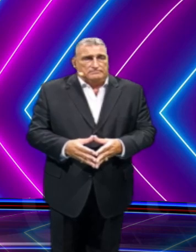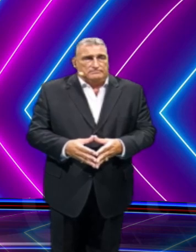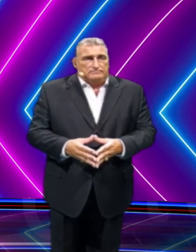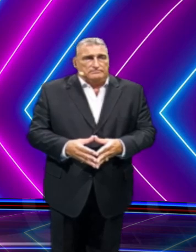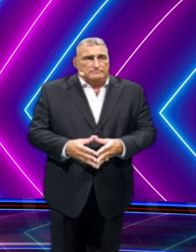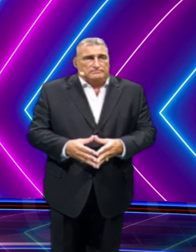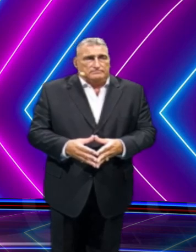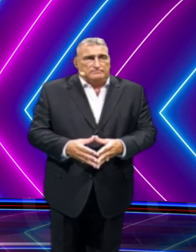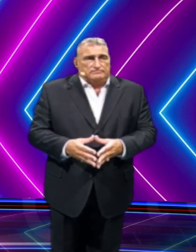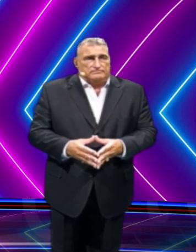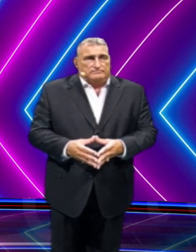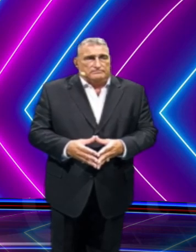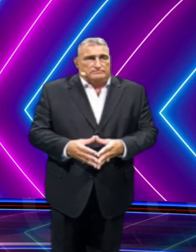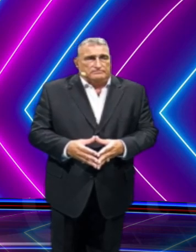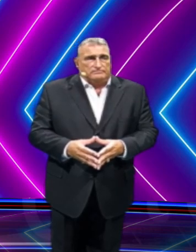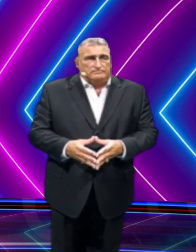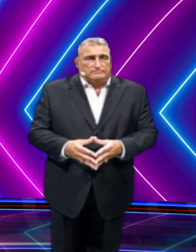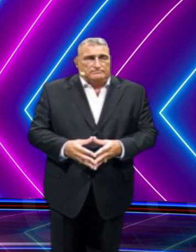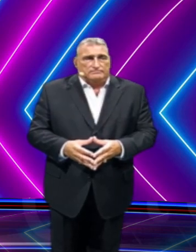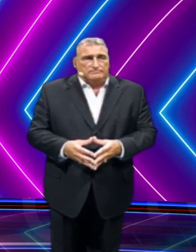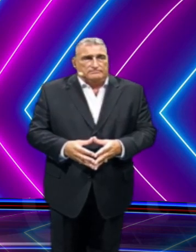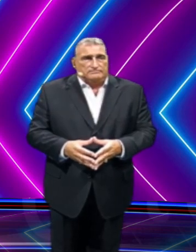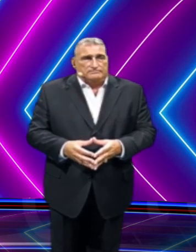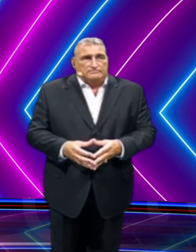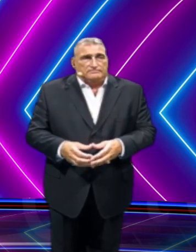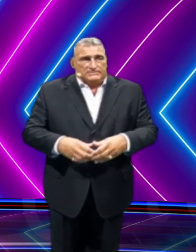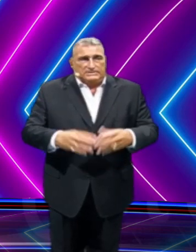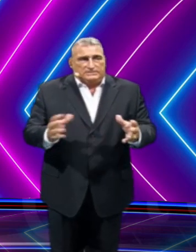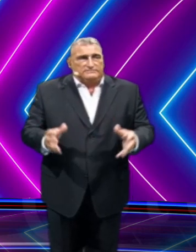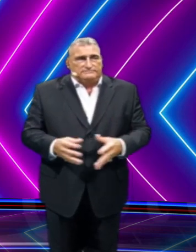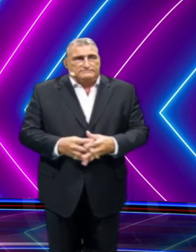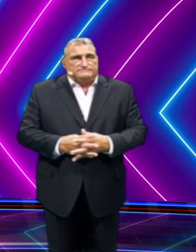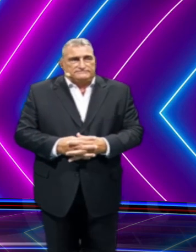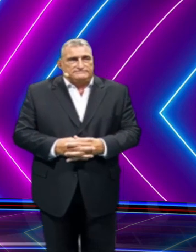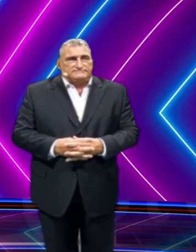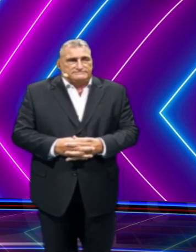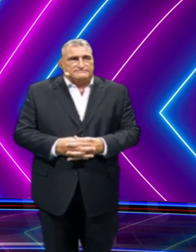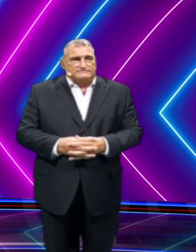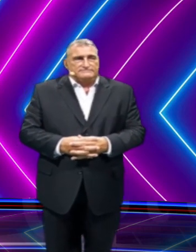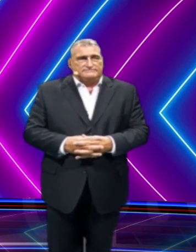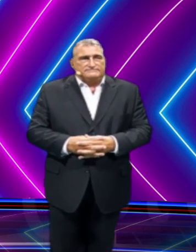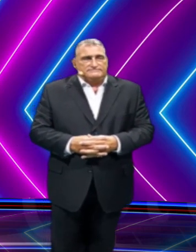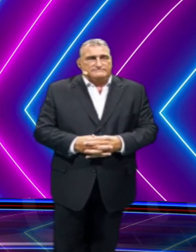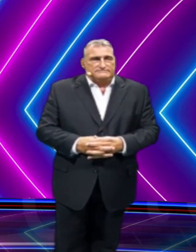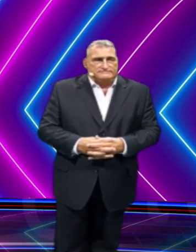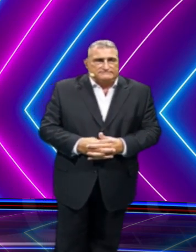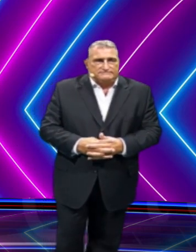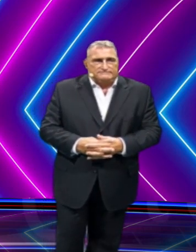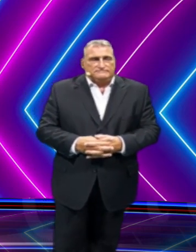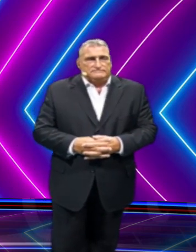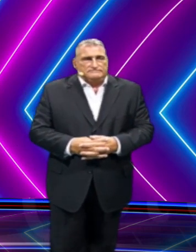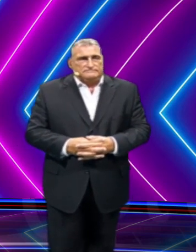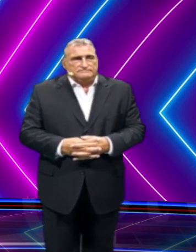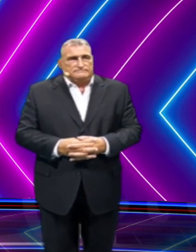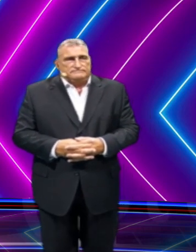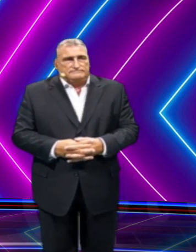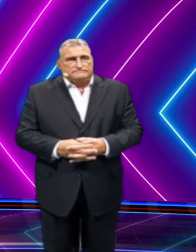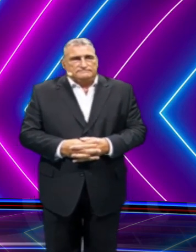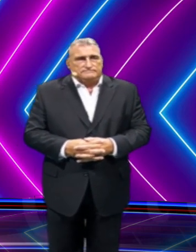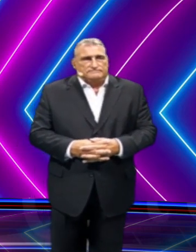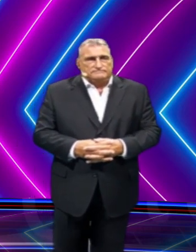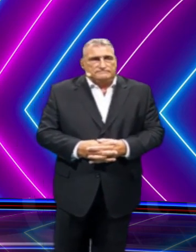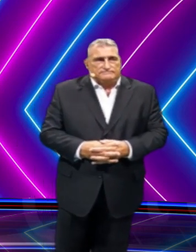Pero es como que, bueno, como está en internet, tenemos pleno derecho a decir lo que se Exacto. nos cante, y lo peor es cuando entramos en la descalificación del